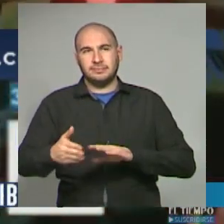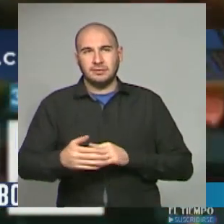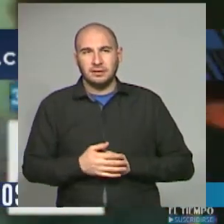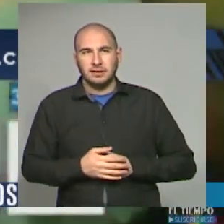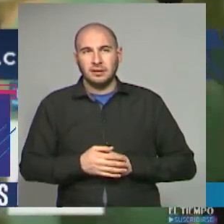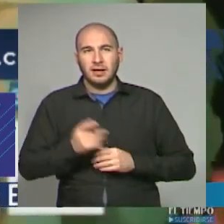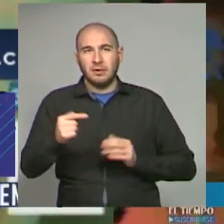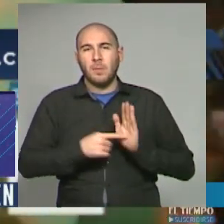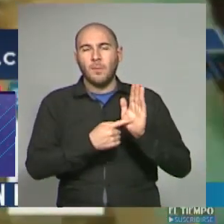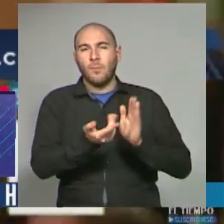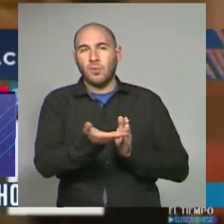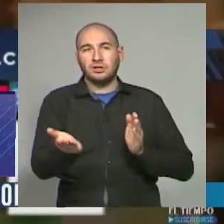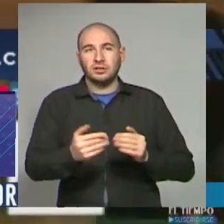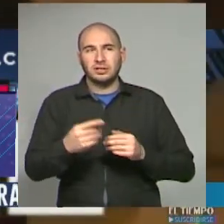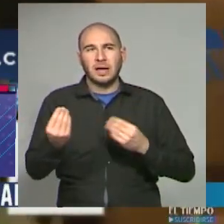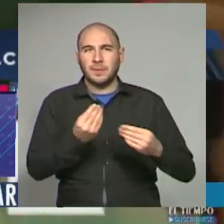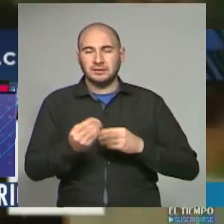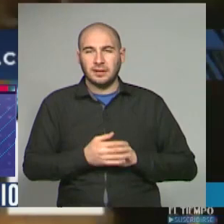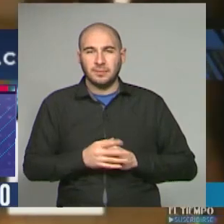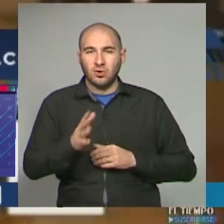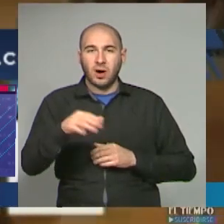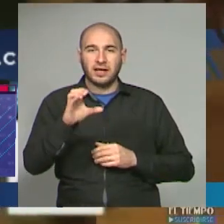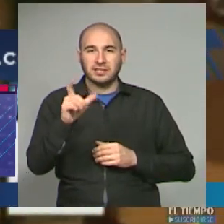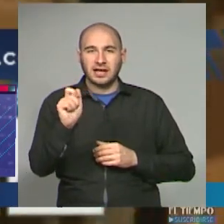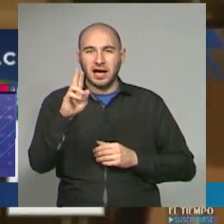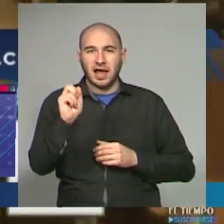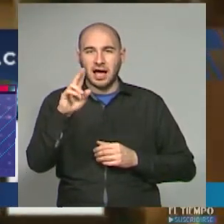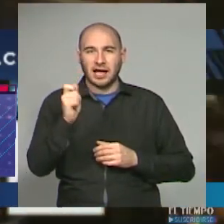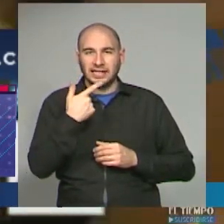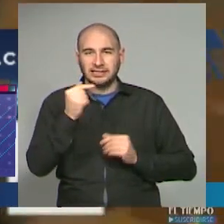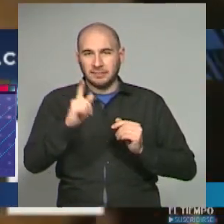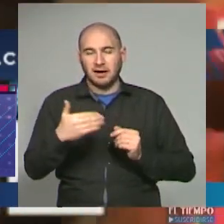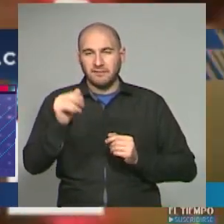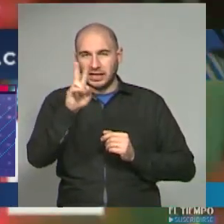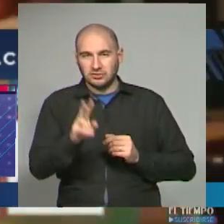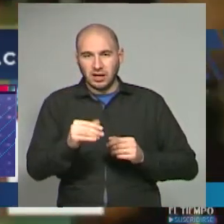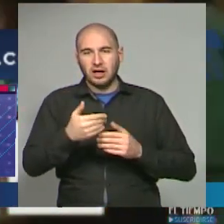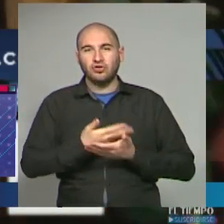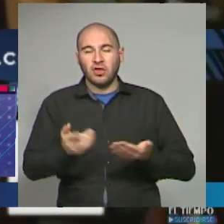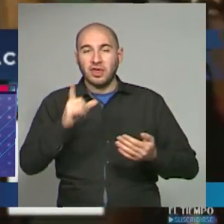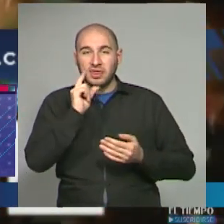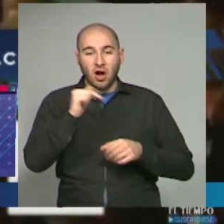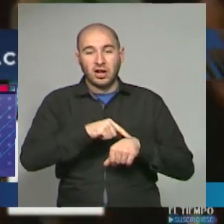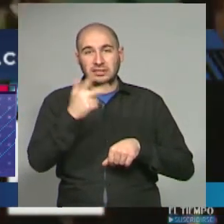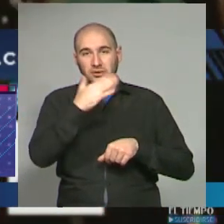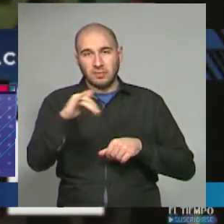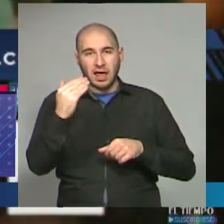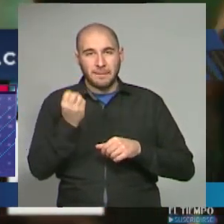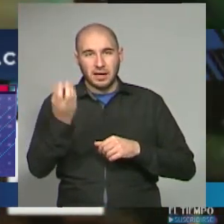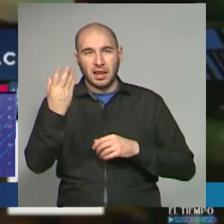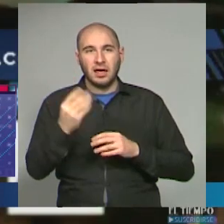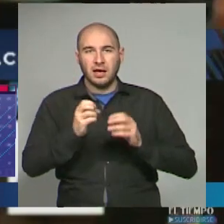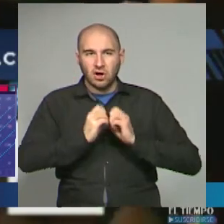tratando de llevarles a ustedes todo lo que ocurre en Caracas y en el resto del país en esta jornada que desde las 5:30 de la mañana